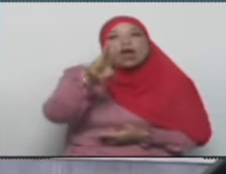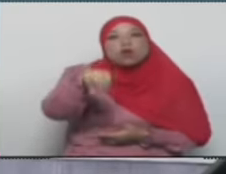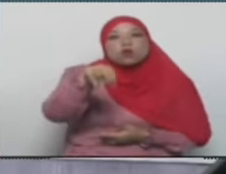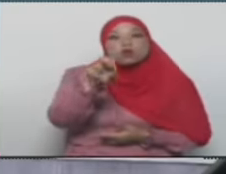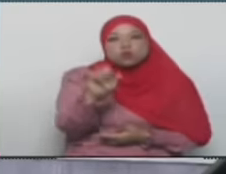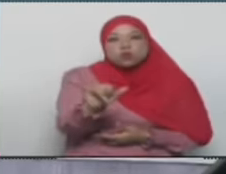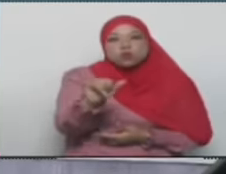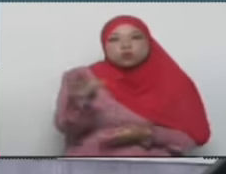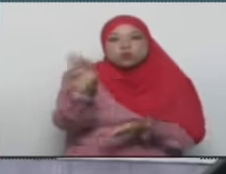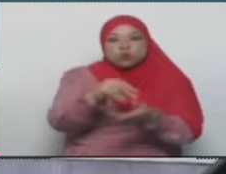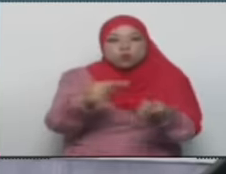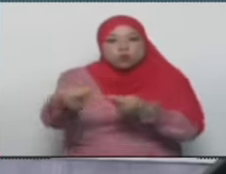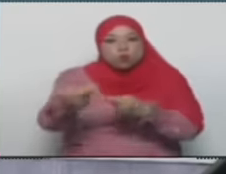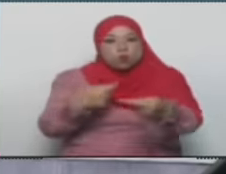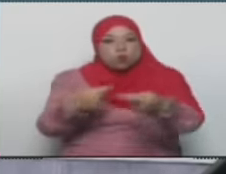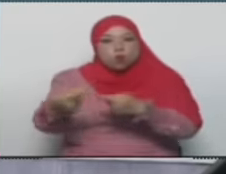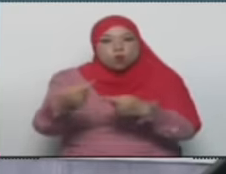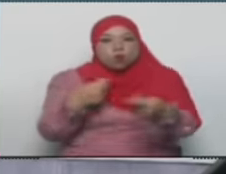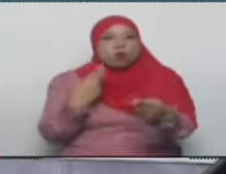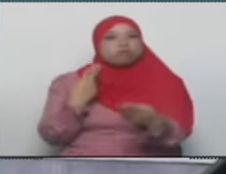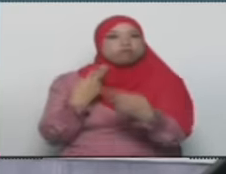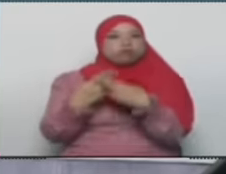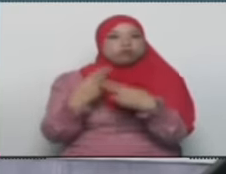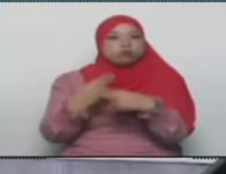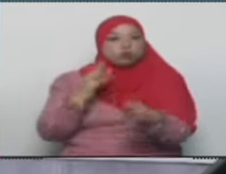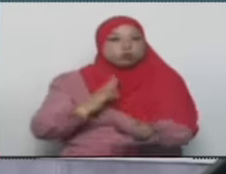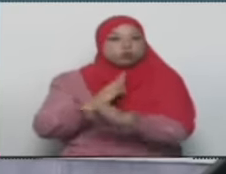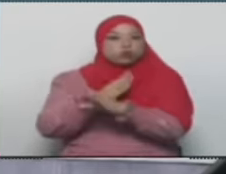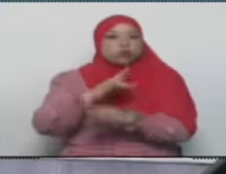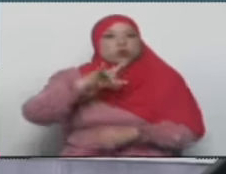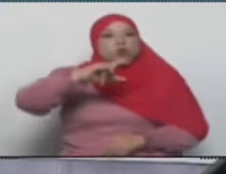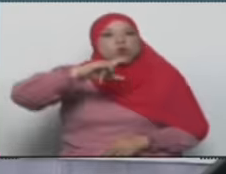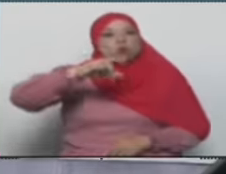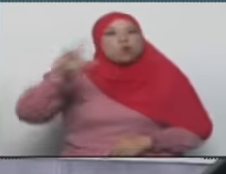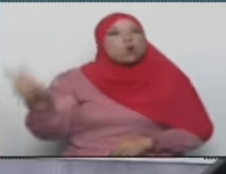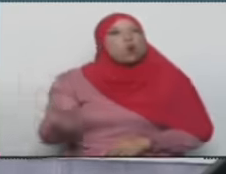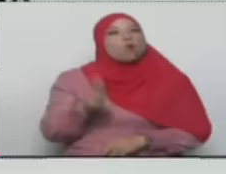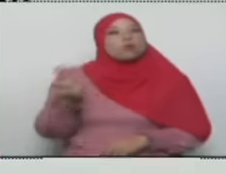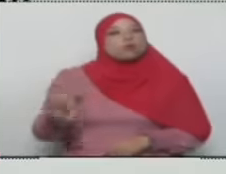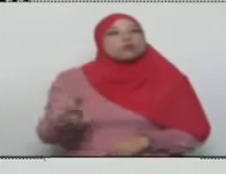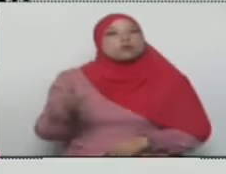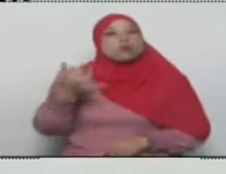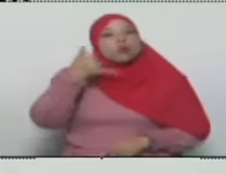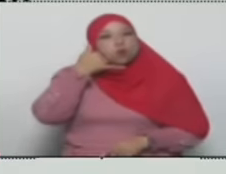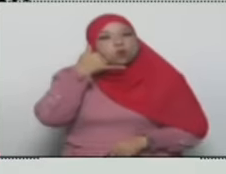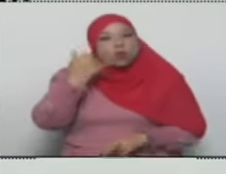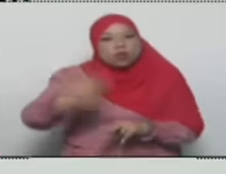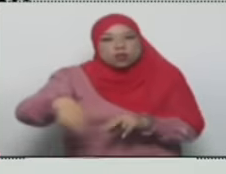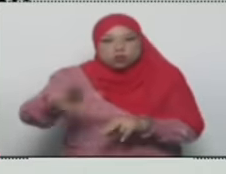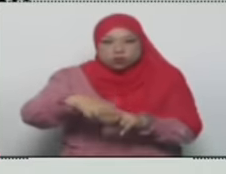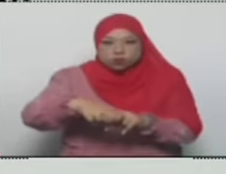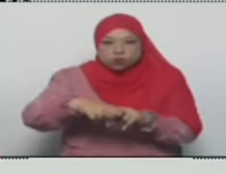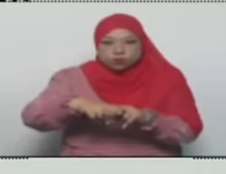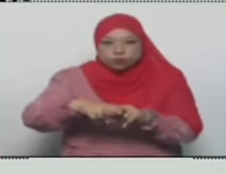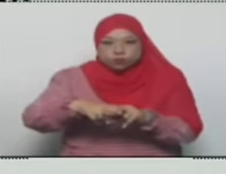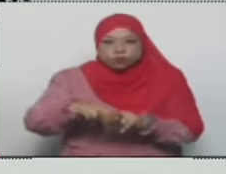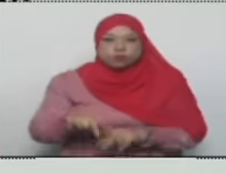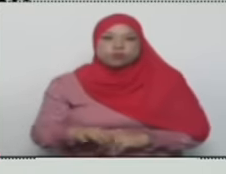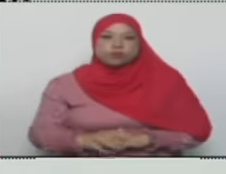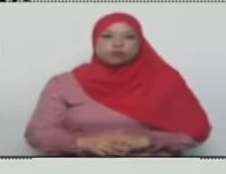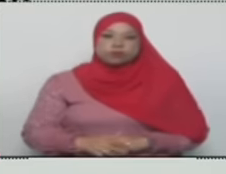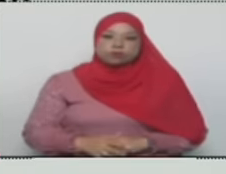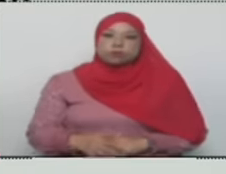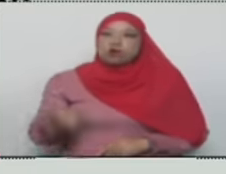ley para regular los algoritmos de las plataformas digitales y el uso de los datos de los niños. Estoy de